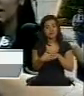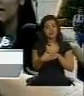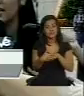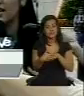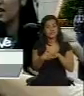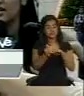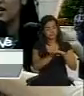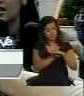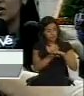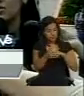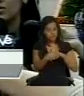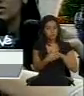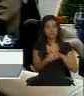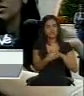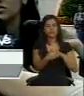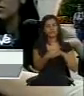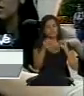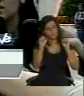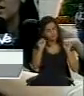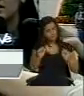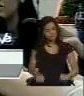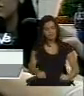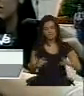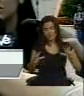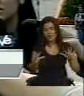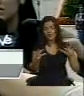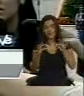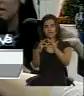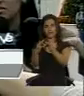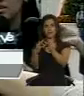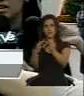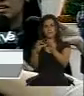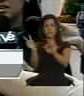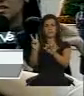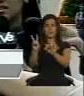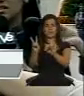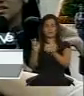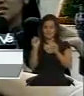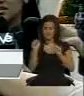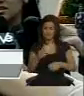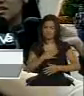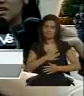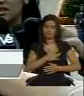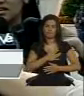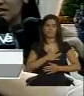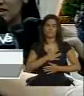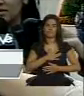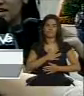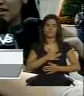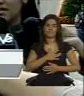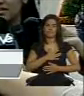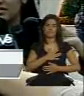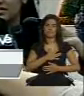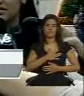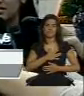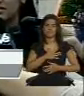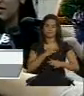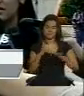quiere establecer unos lazos muy cercanos con Venezuela y